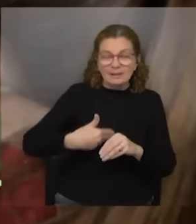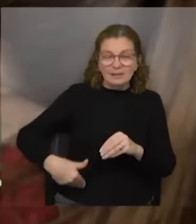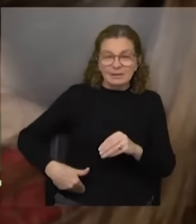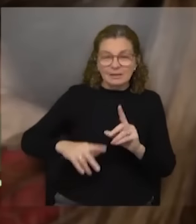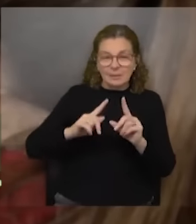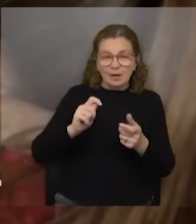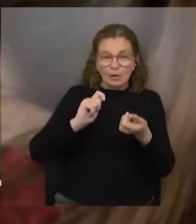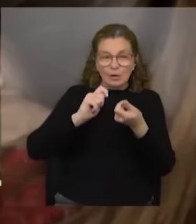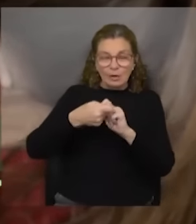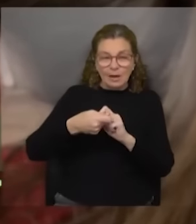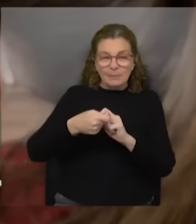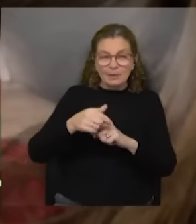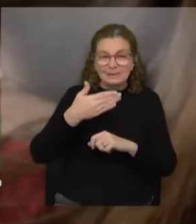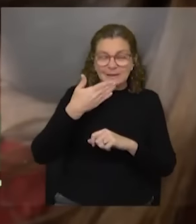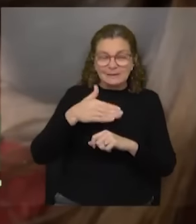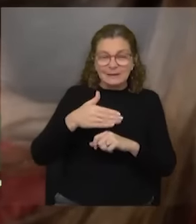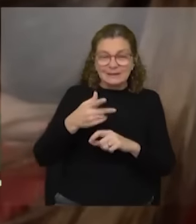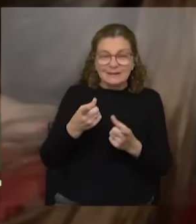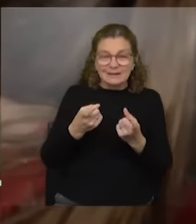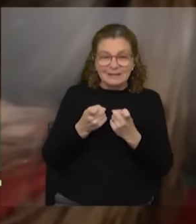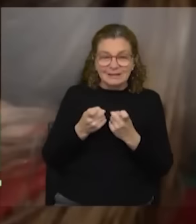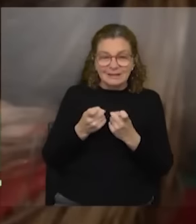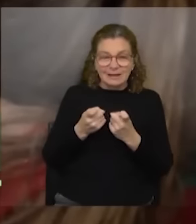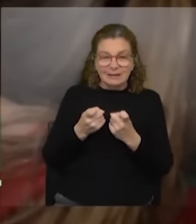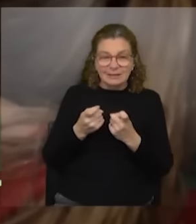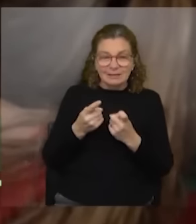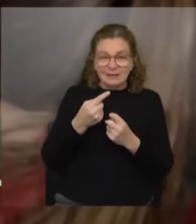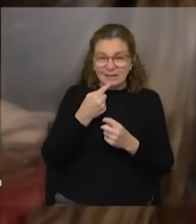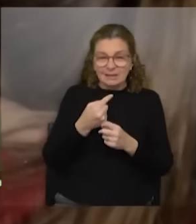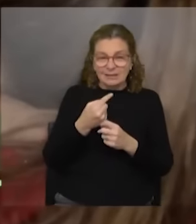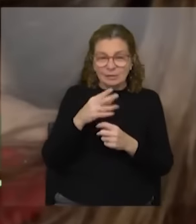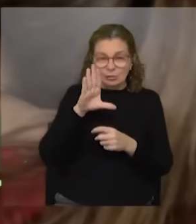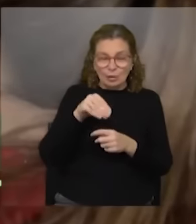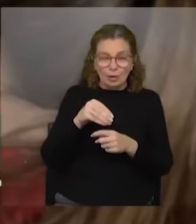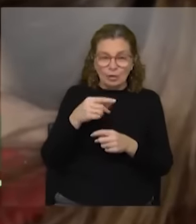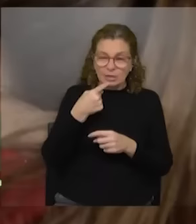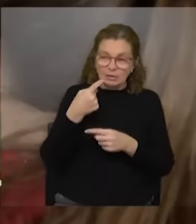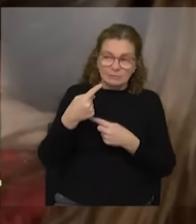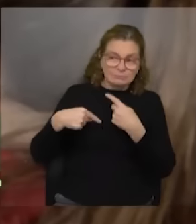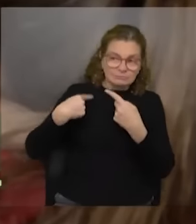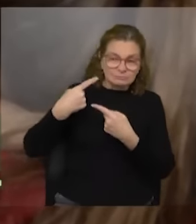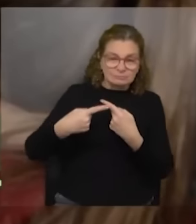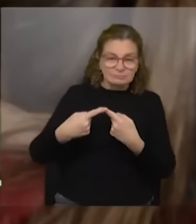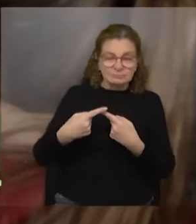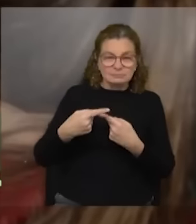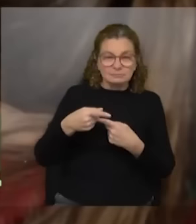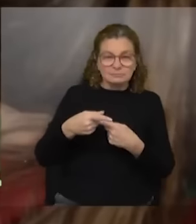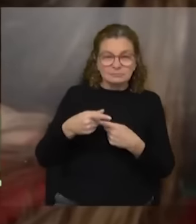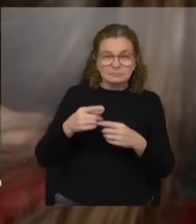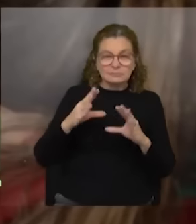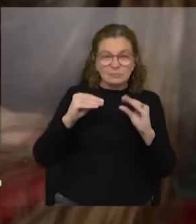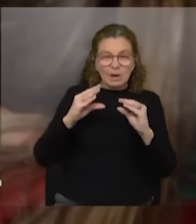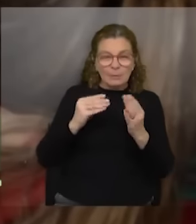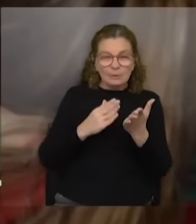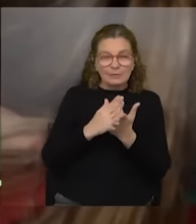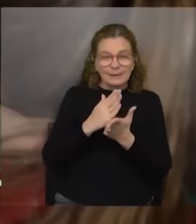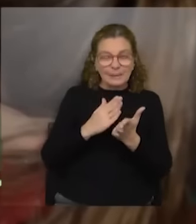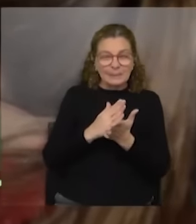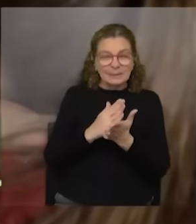los los cambios que a su entender requieren sin refundar digamos todo todo el sistema yo hablo siempre